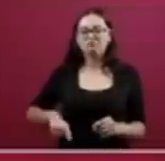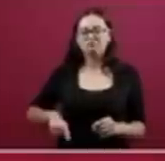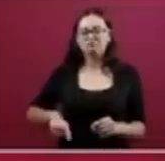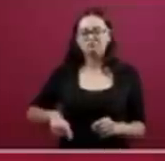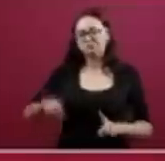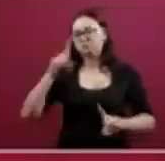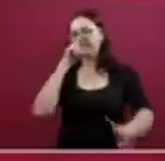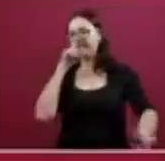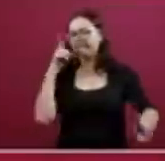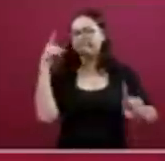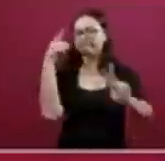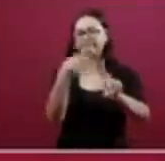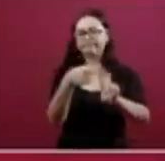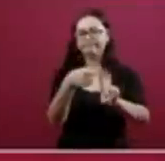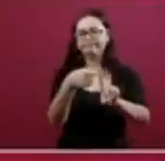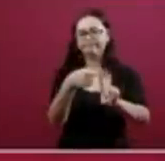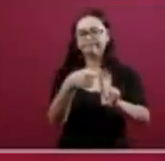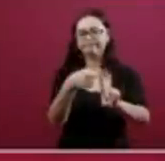fin: